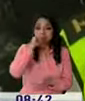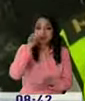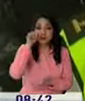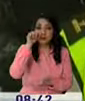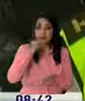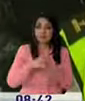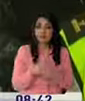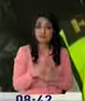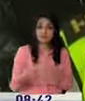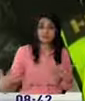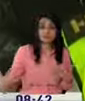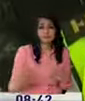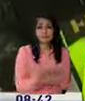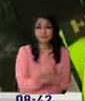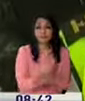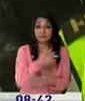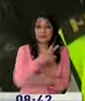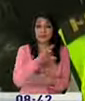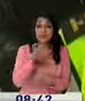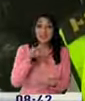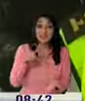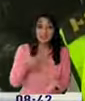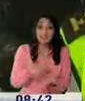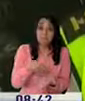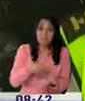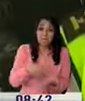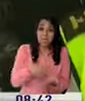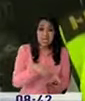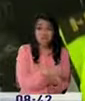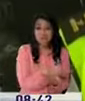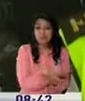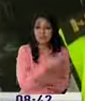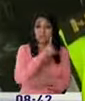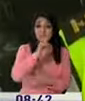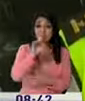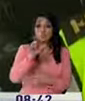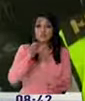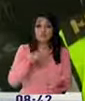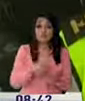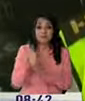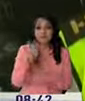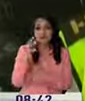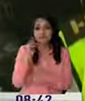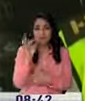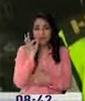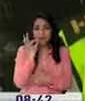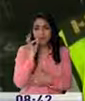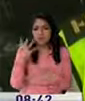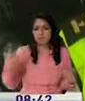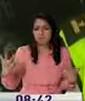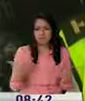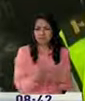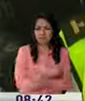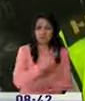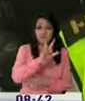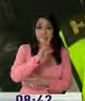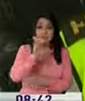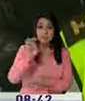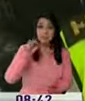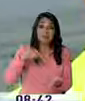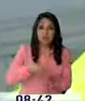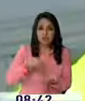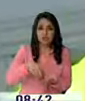se saca del mercado 30.000 dosis, 180.000 gramos de marihuana, sacando del mercado 360.000